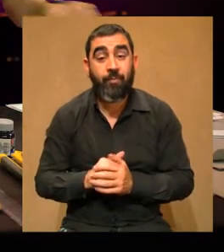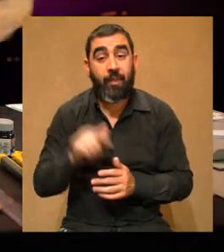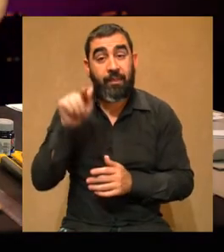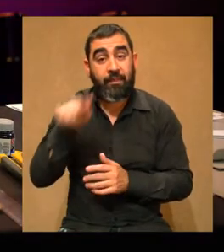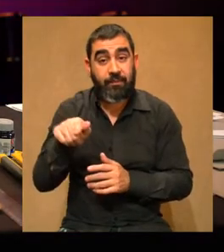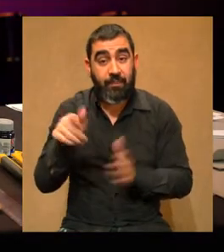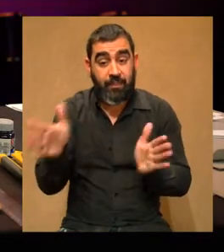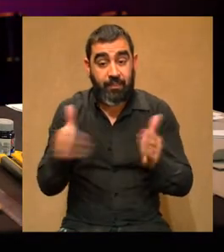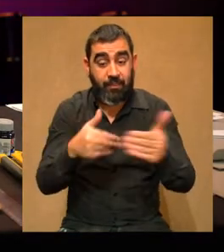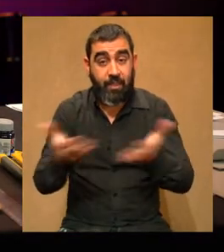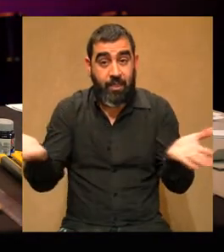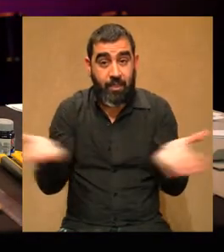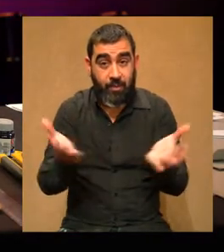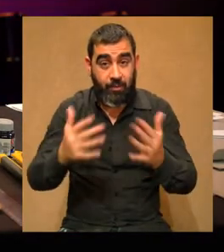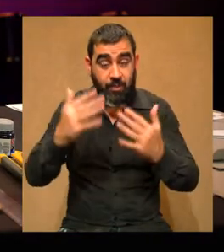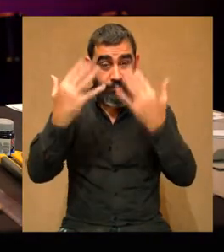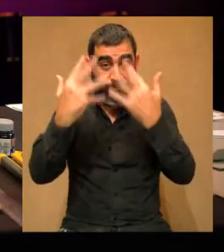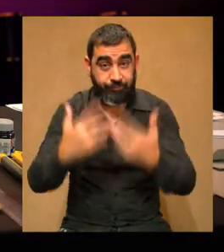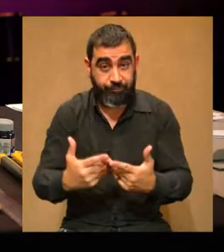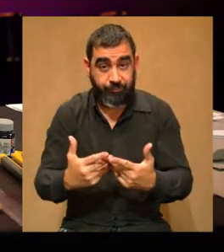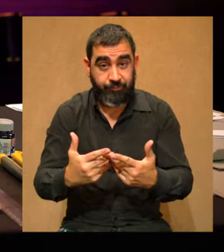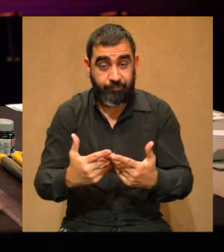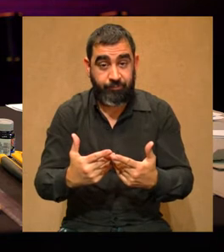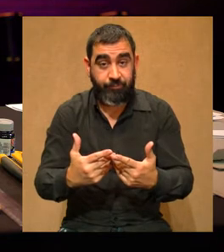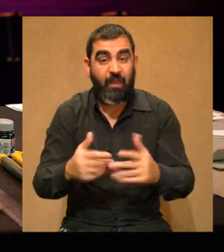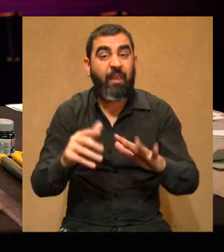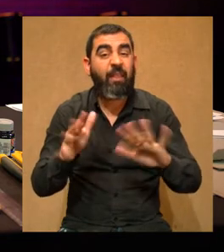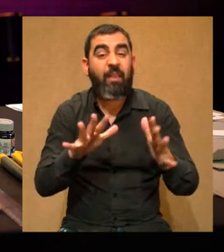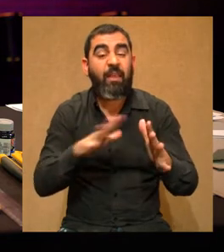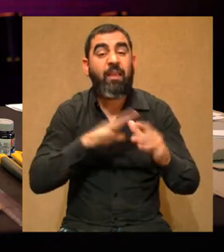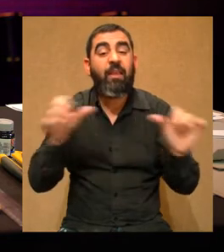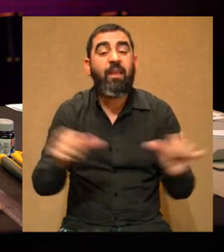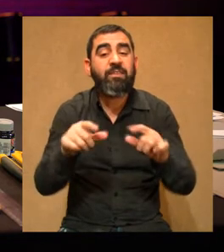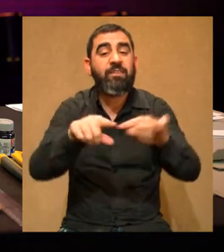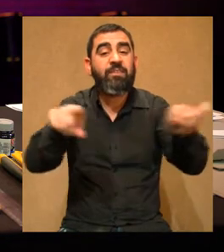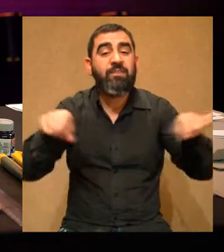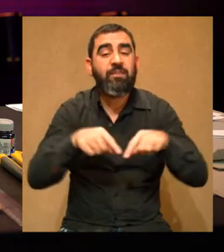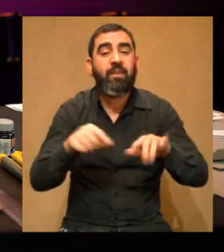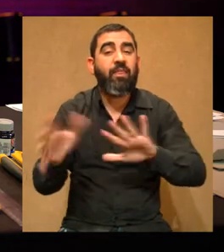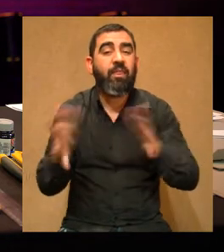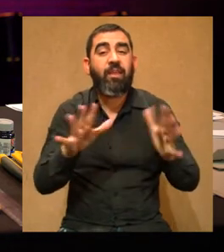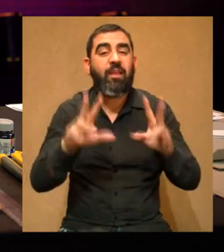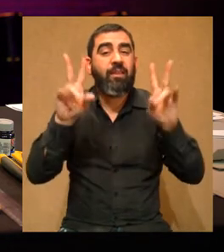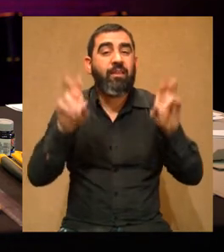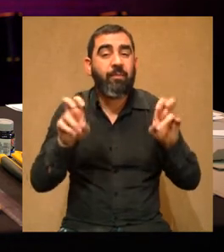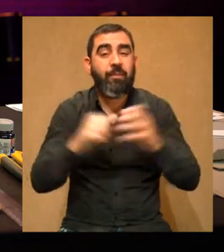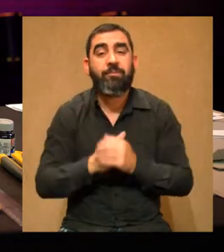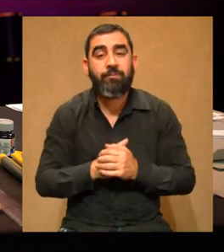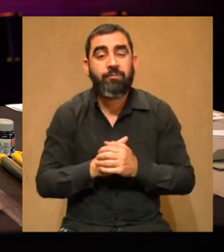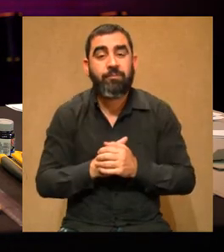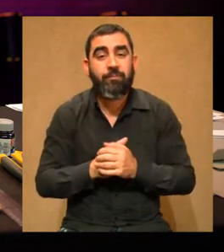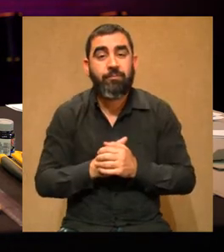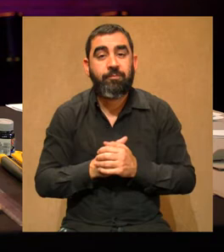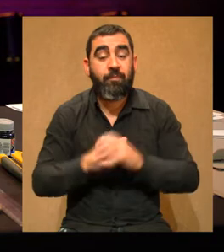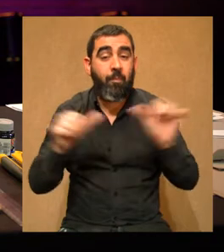esta esta caja que estamos armando hoy de que de que va a ser la escenografía de antes sobre qué tema